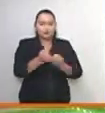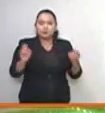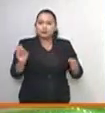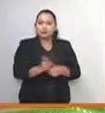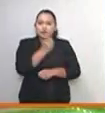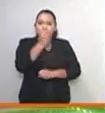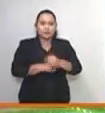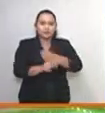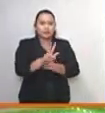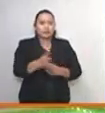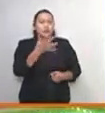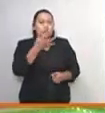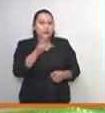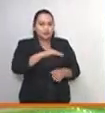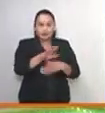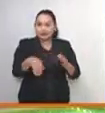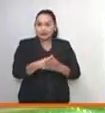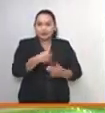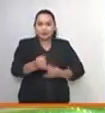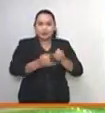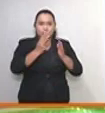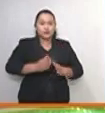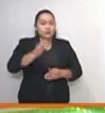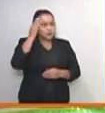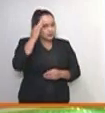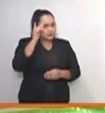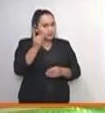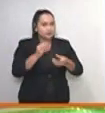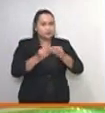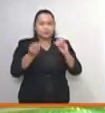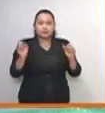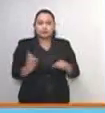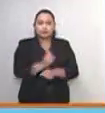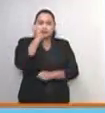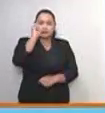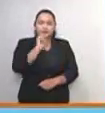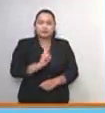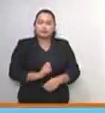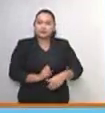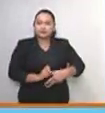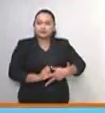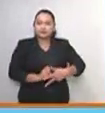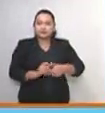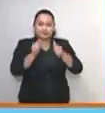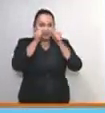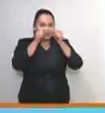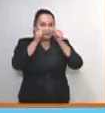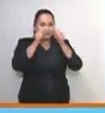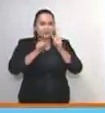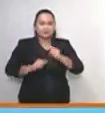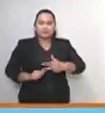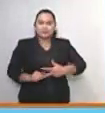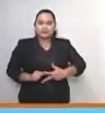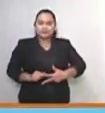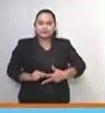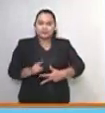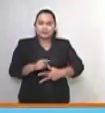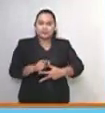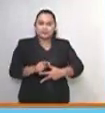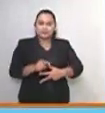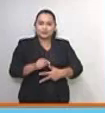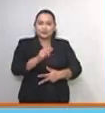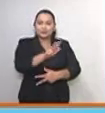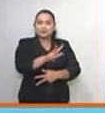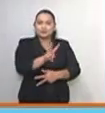3, así que les deseo mucha suerte porque conoceremos nuestro primer número afortunado. Atentos, este es el